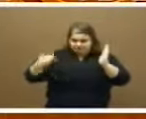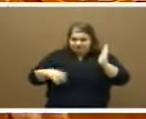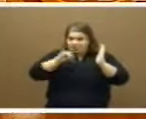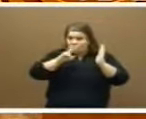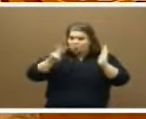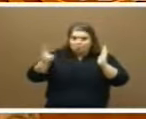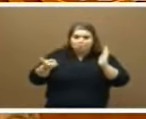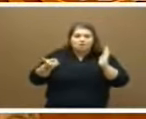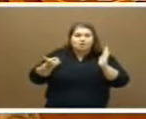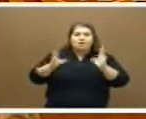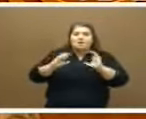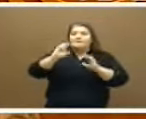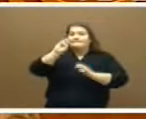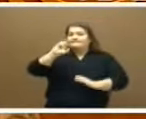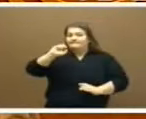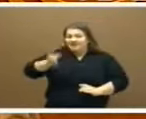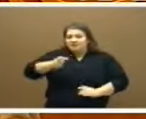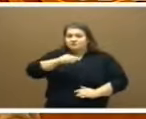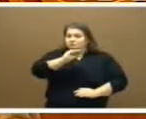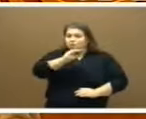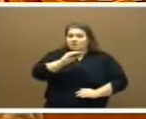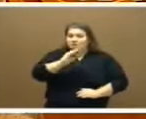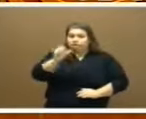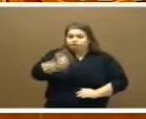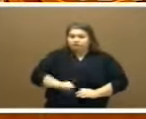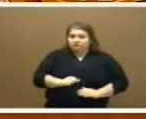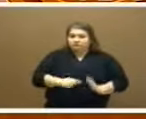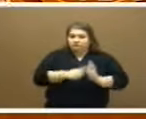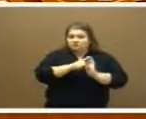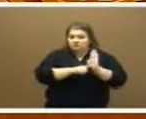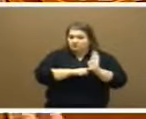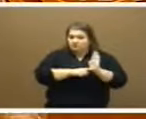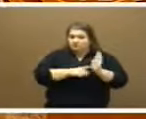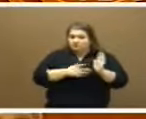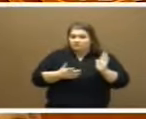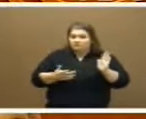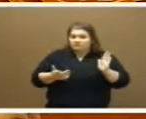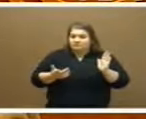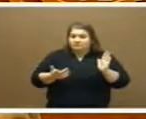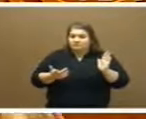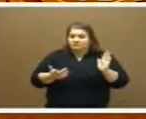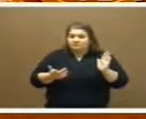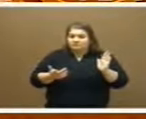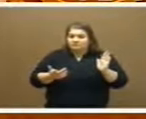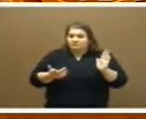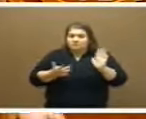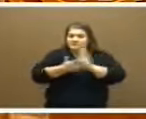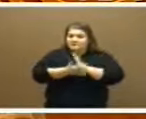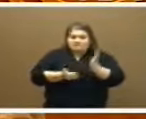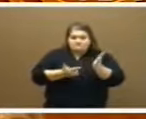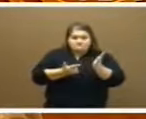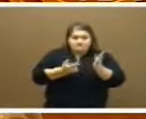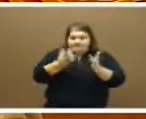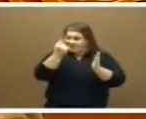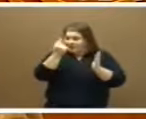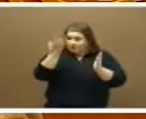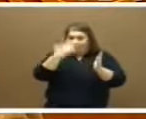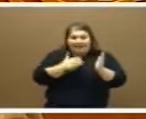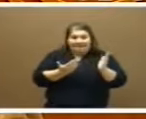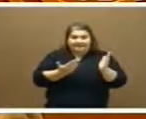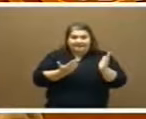Izquierda Unida, no hay enmienda del PRESCRES y la suya no sobrevivió, por lo tanto no podemos, no contamos con dinero para